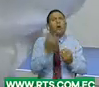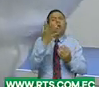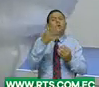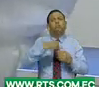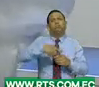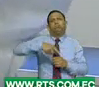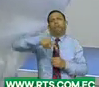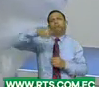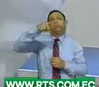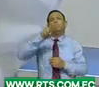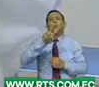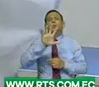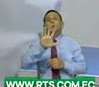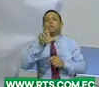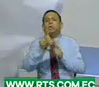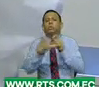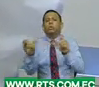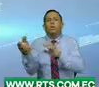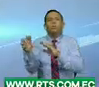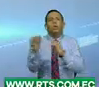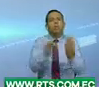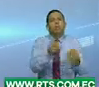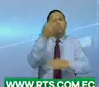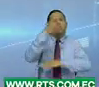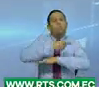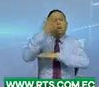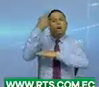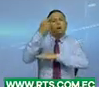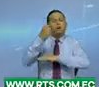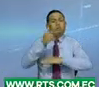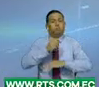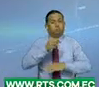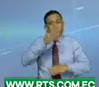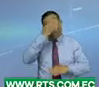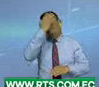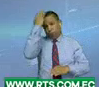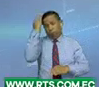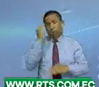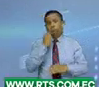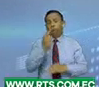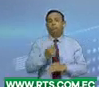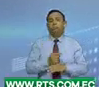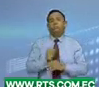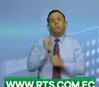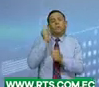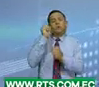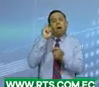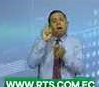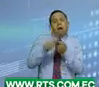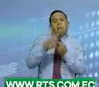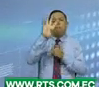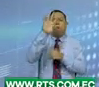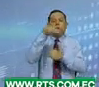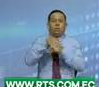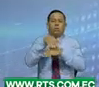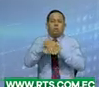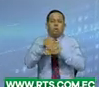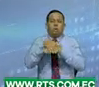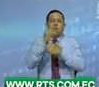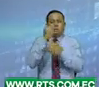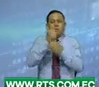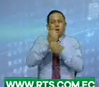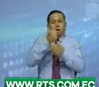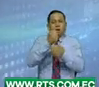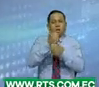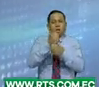25 por eso propuso queremos que se trabaje solo hasta las 4 de la tarde de cuatro de la tarde a